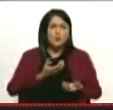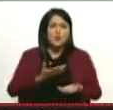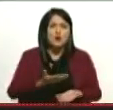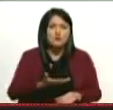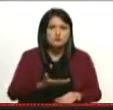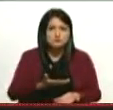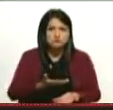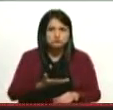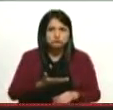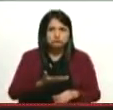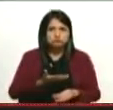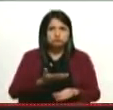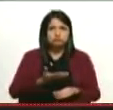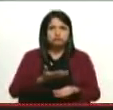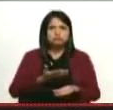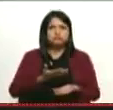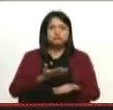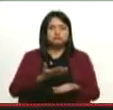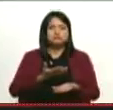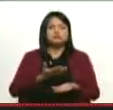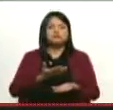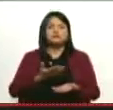yo soy